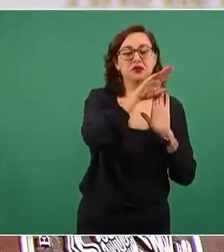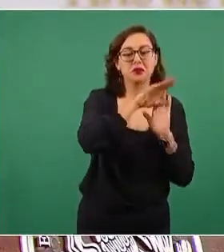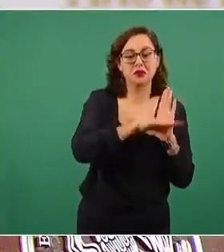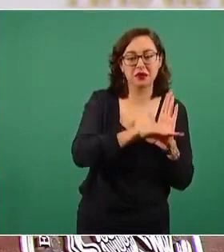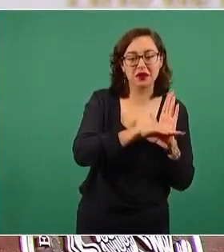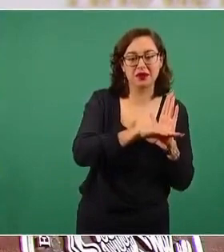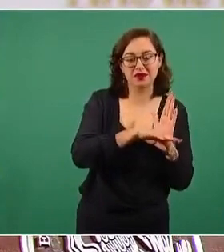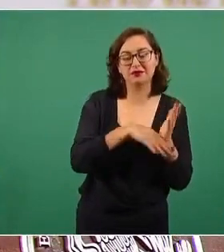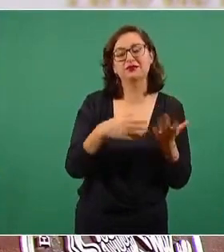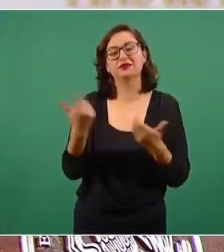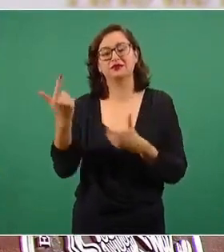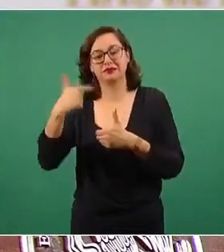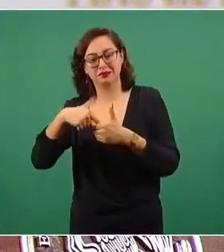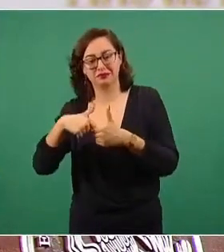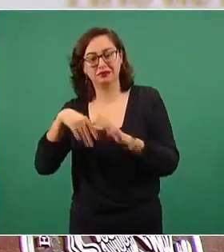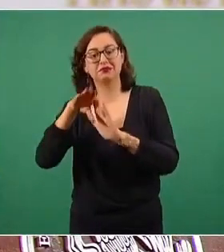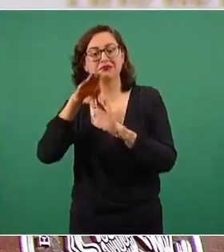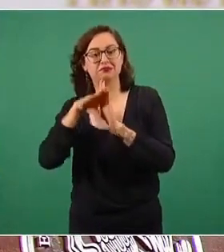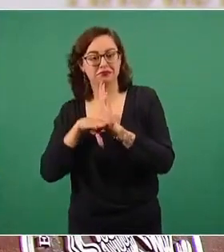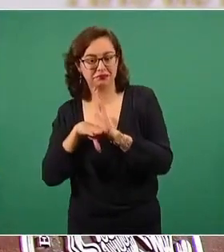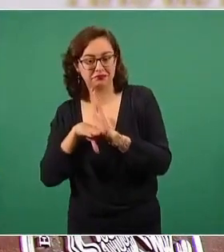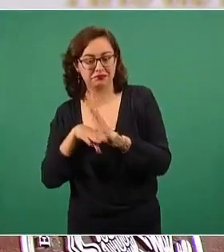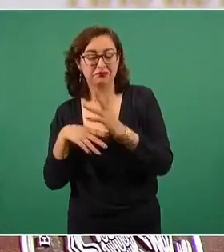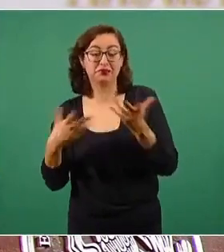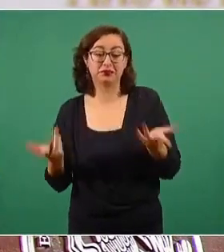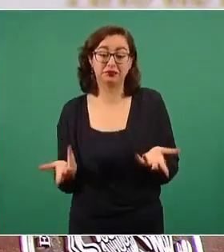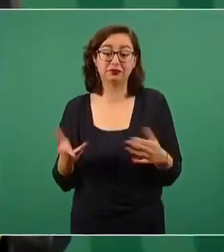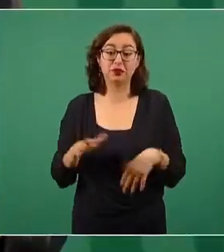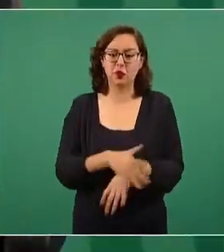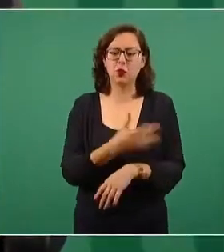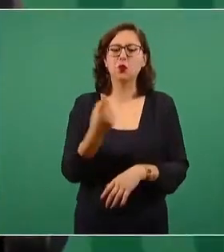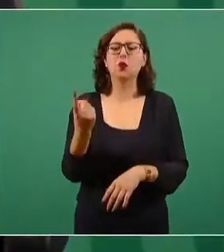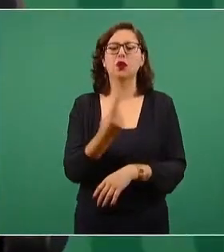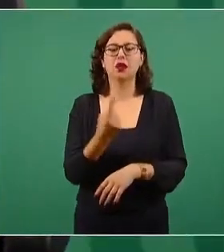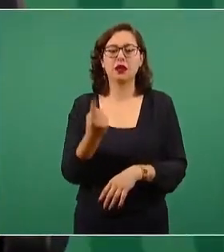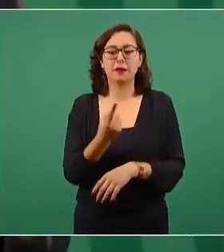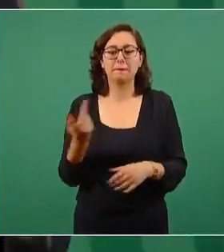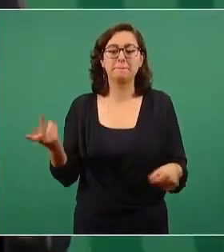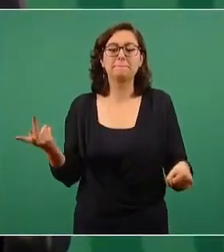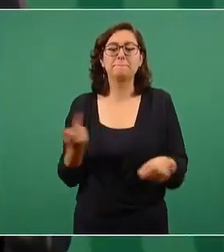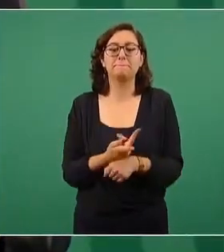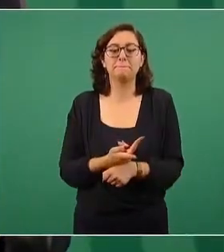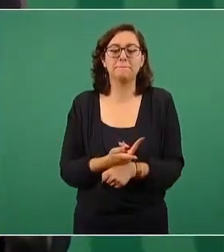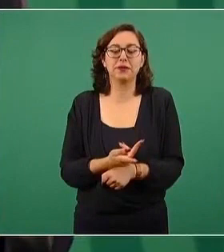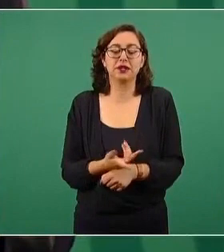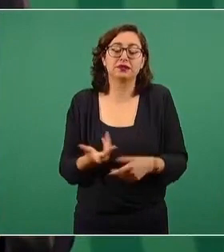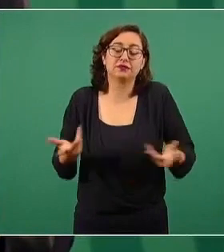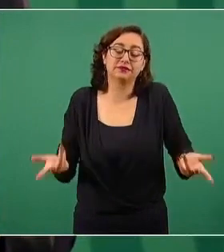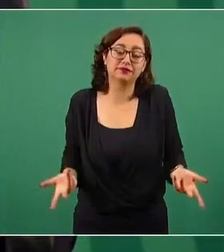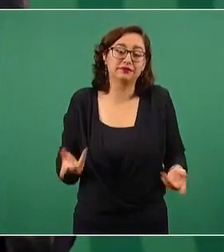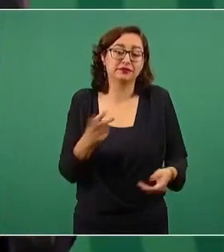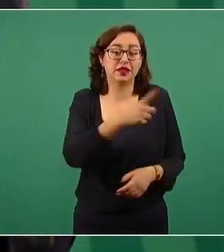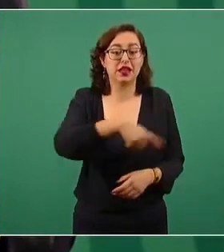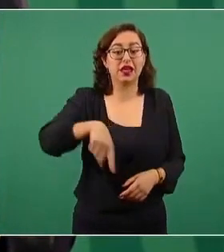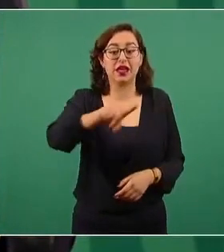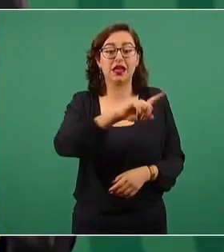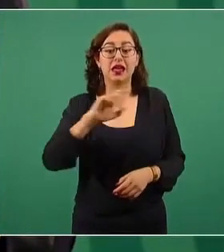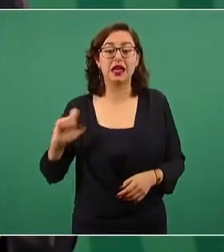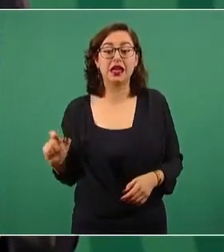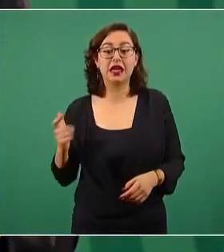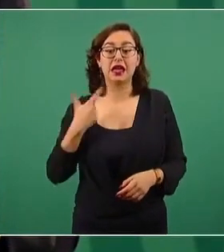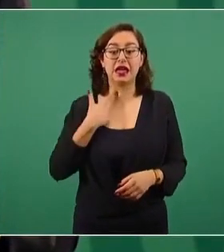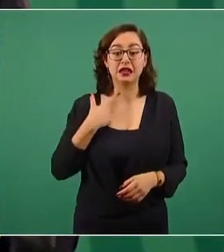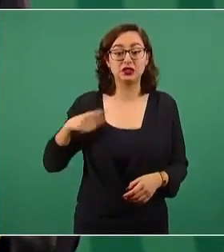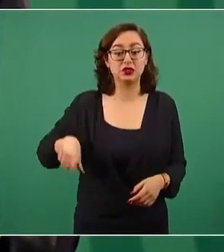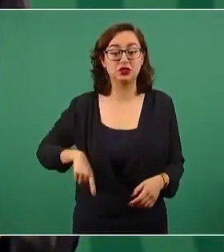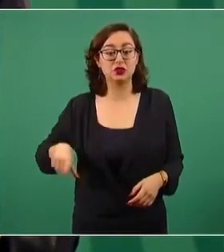porque desgraciadamente el régimen corrupto nos dejó como herencia el tener que